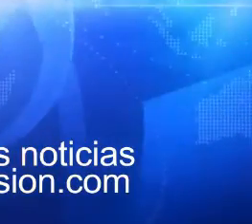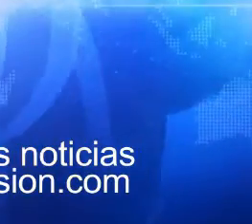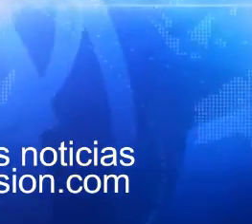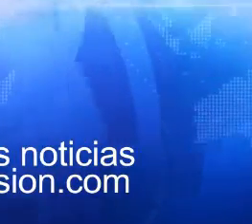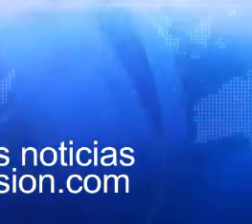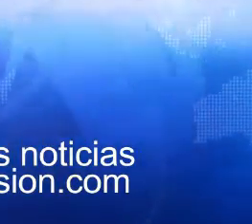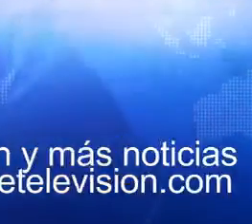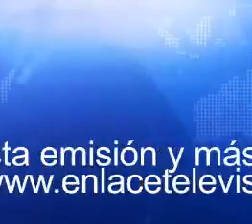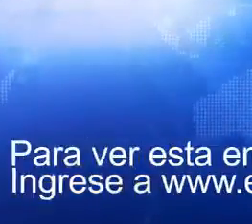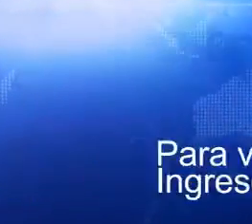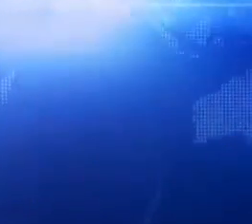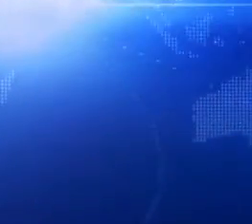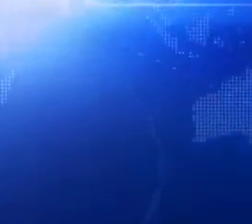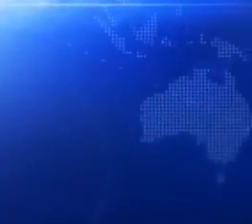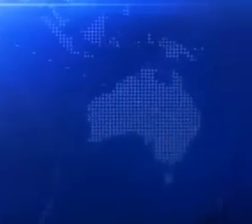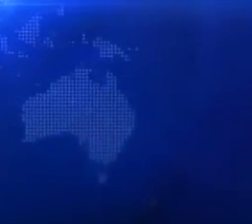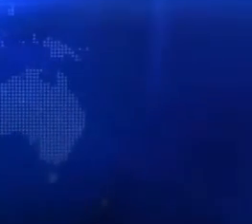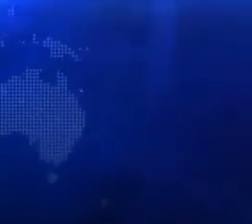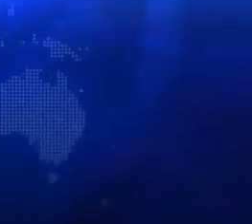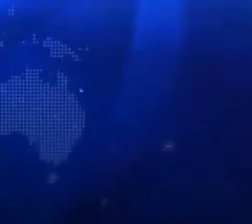y más